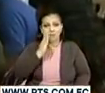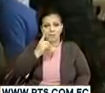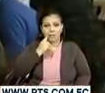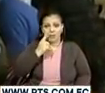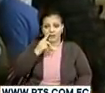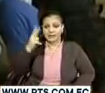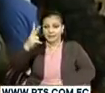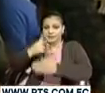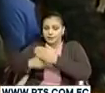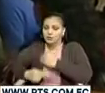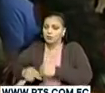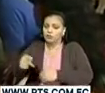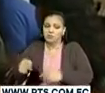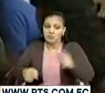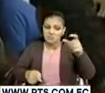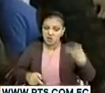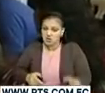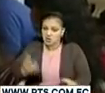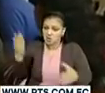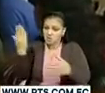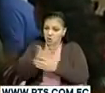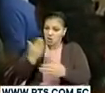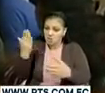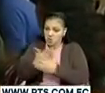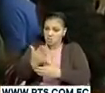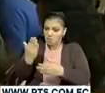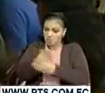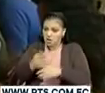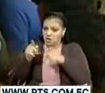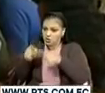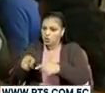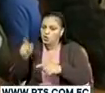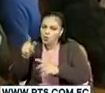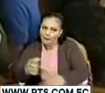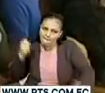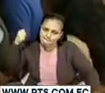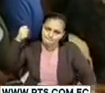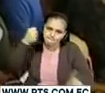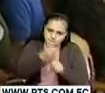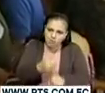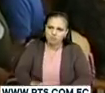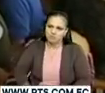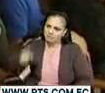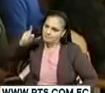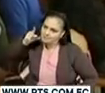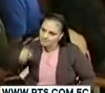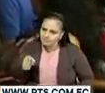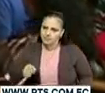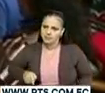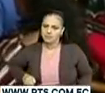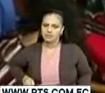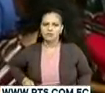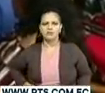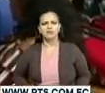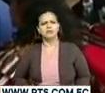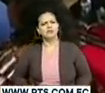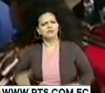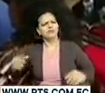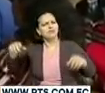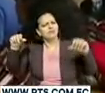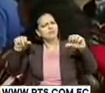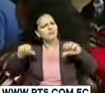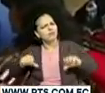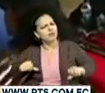encuentros familiares en el cual el padre se sienta corresponsable de dar esos valores dentro de la casa para que sean replicados